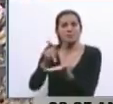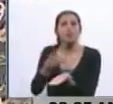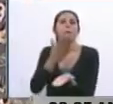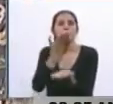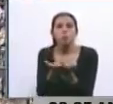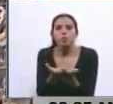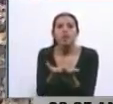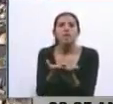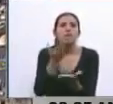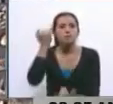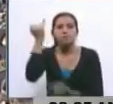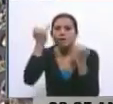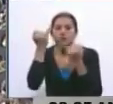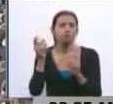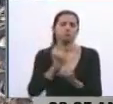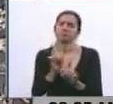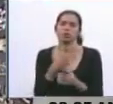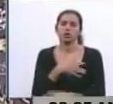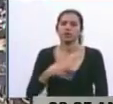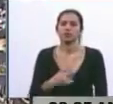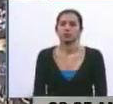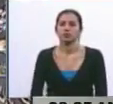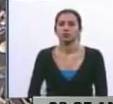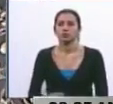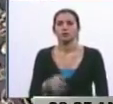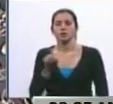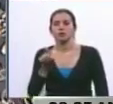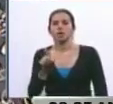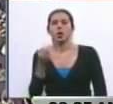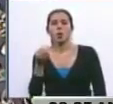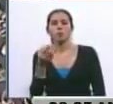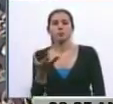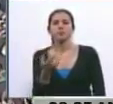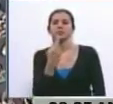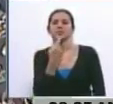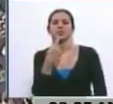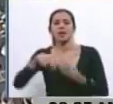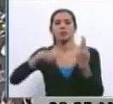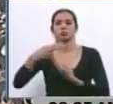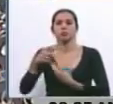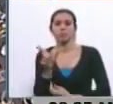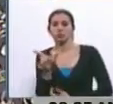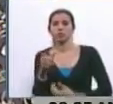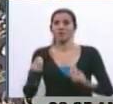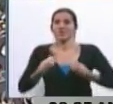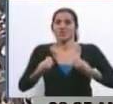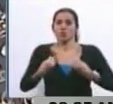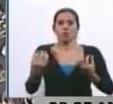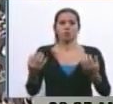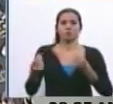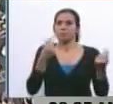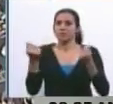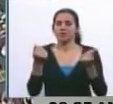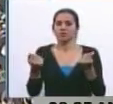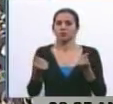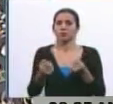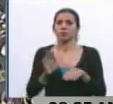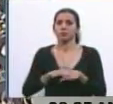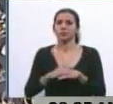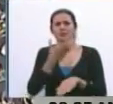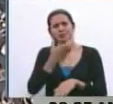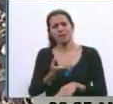organizarse para construir. ¿Cómo decir, Jacqueline, cómo mantener la tesis de que la revolución del que Pesú está más vivo que nunca, luego de esa derrota electoral del